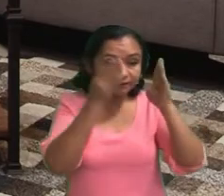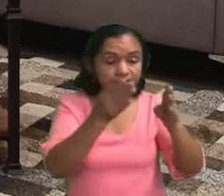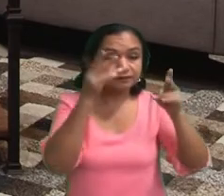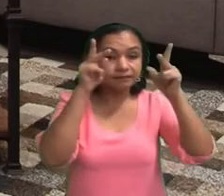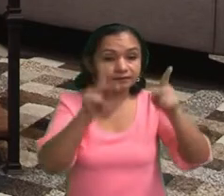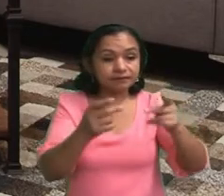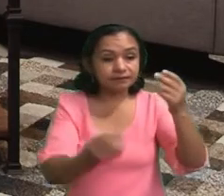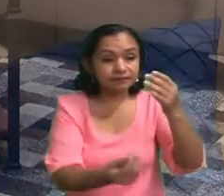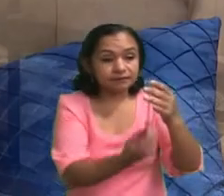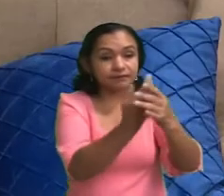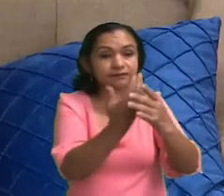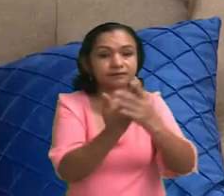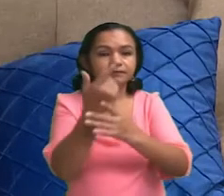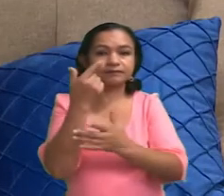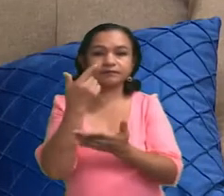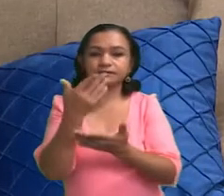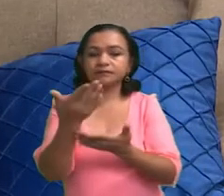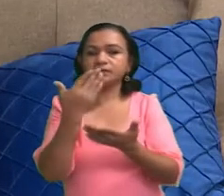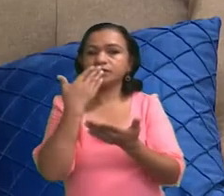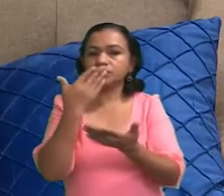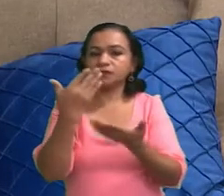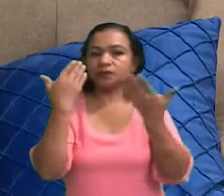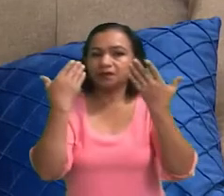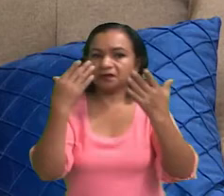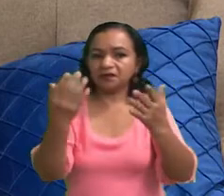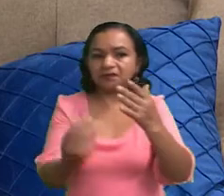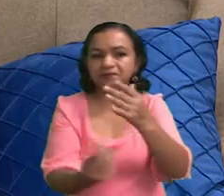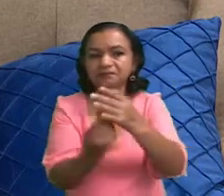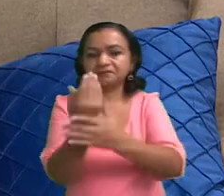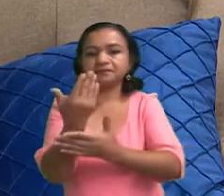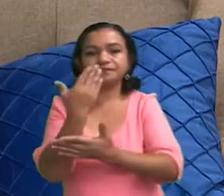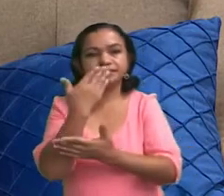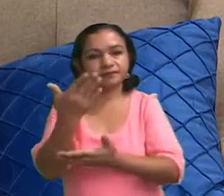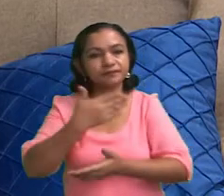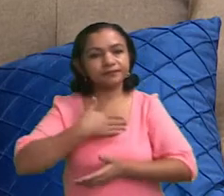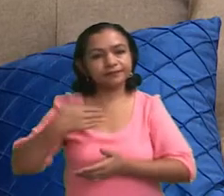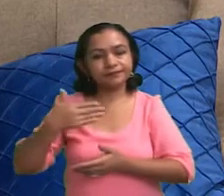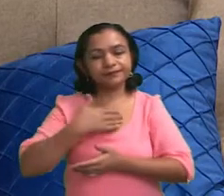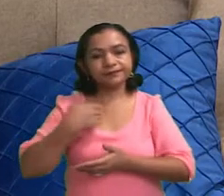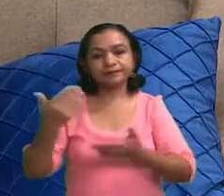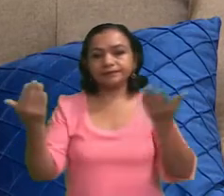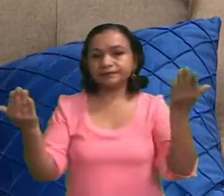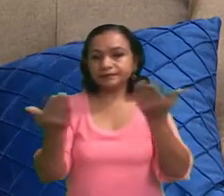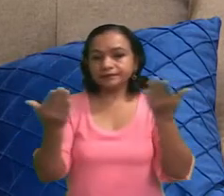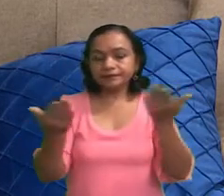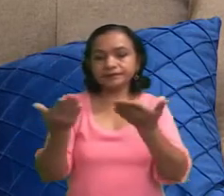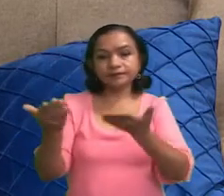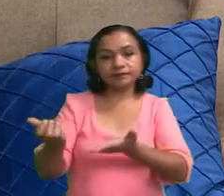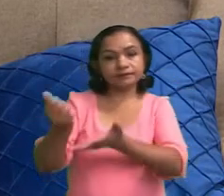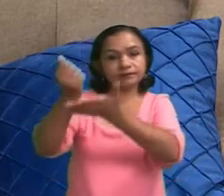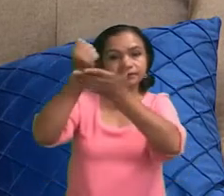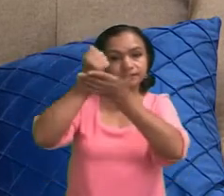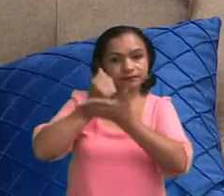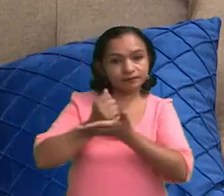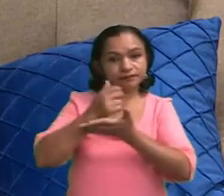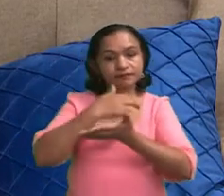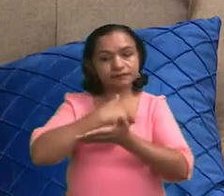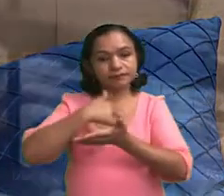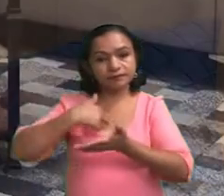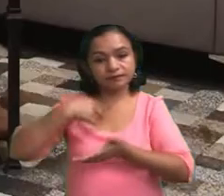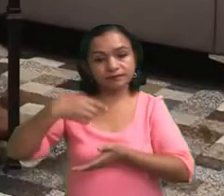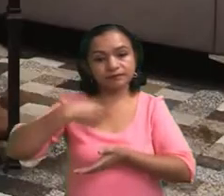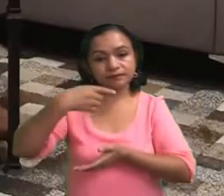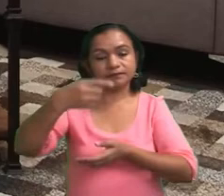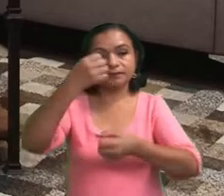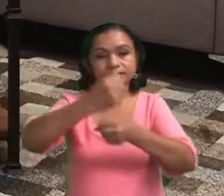conquistas alcanzadas por nuestro pueblo en materia de producción y elevar la calidad. ¿Cómo viene a garantizar precisamente ese quehacer y esas